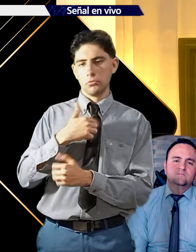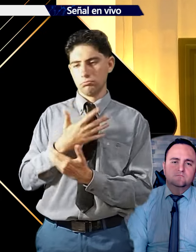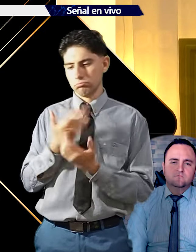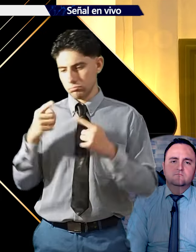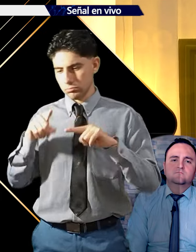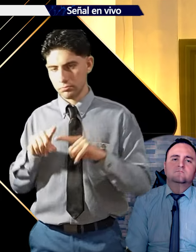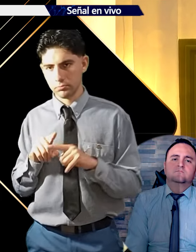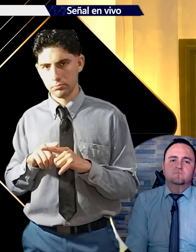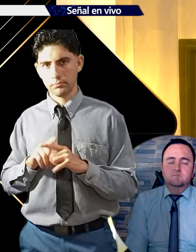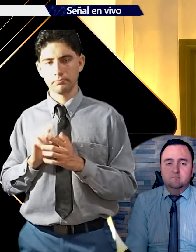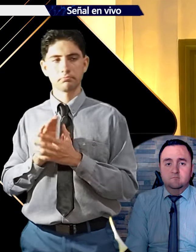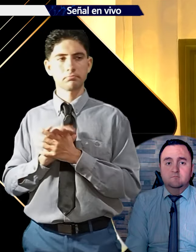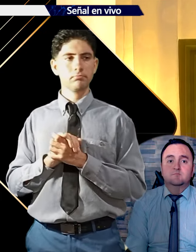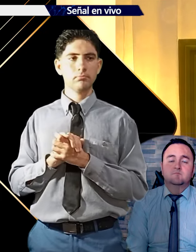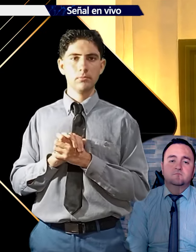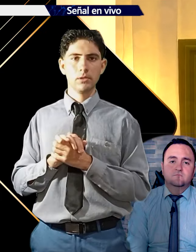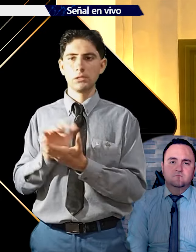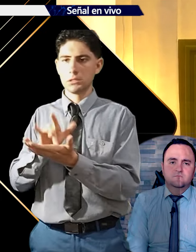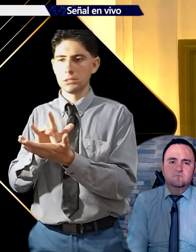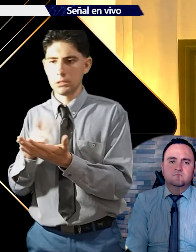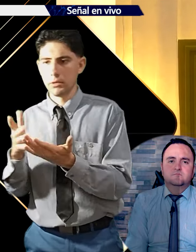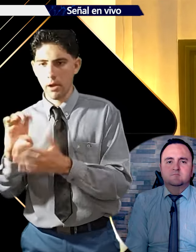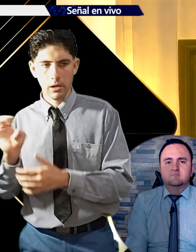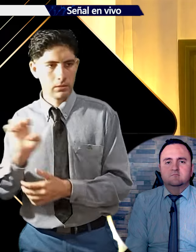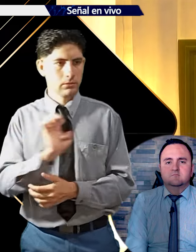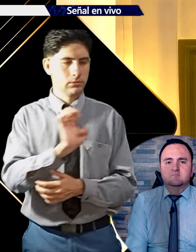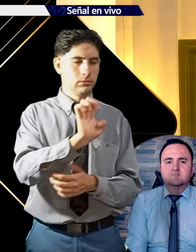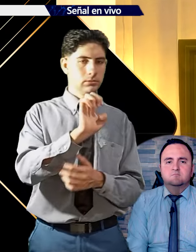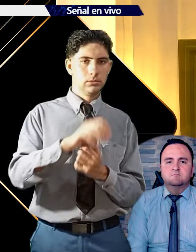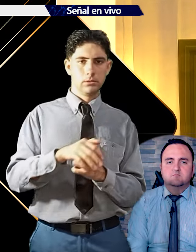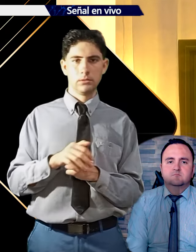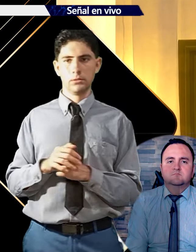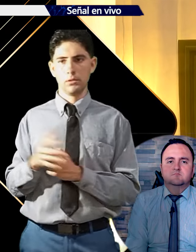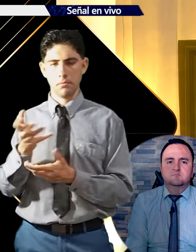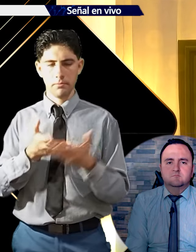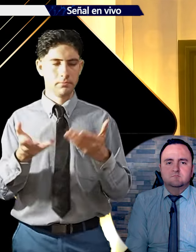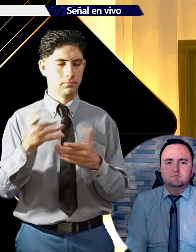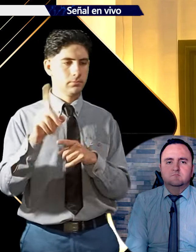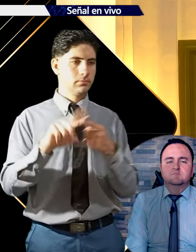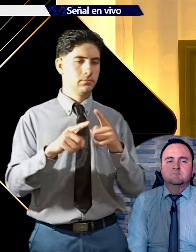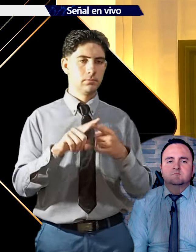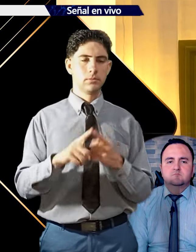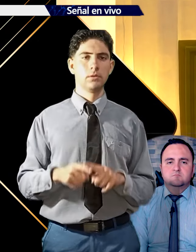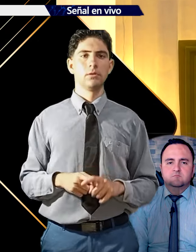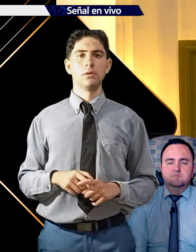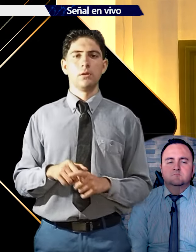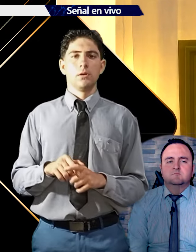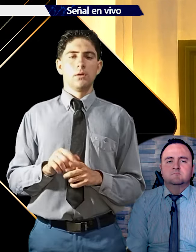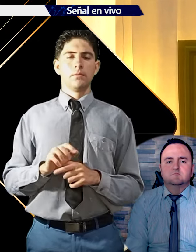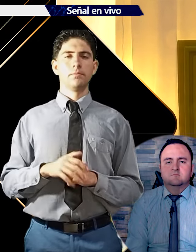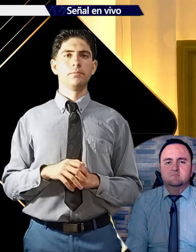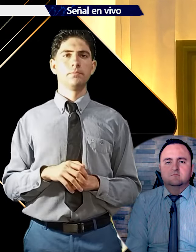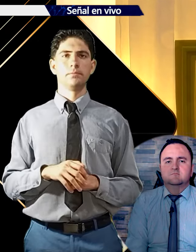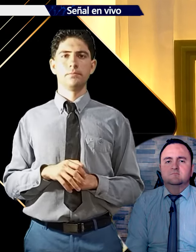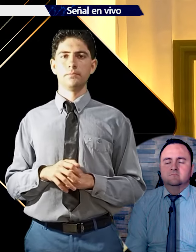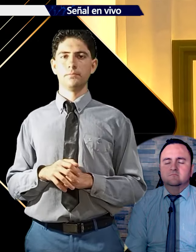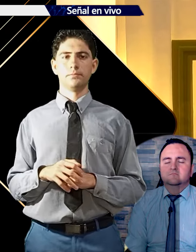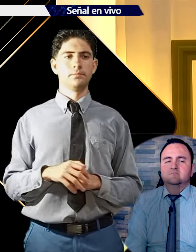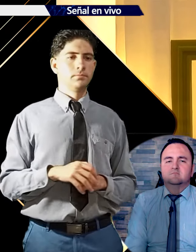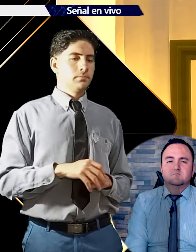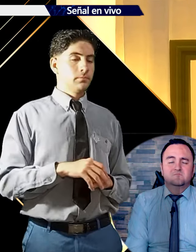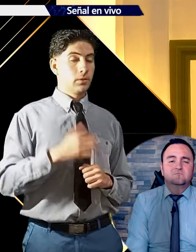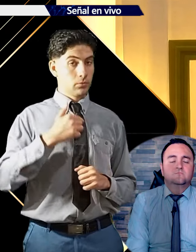sabía evangelizar mucho, pero el solo hecho de entregarle un tratado a alguien, me sentía como que estaba cumpliendo con una misión. Entonces, claro, cuando